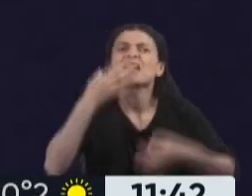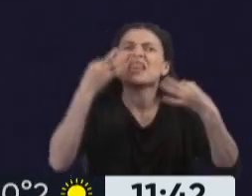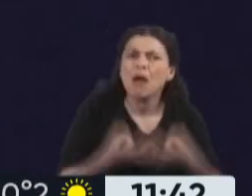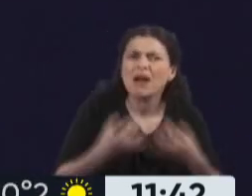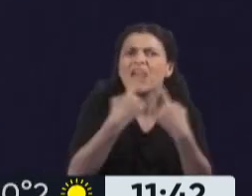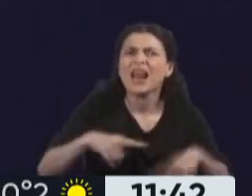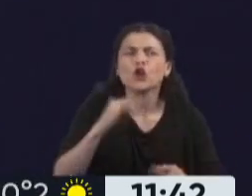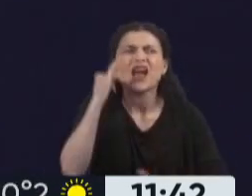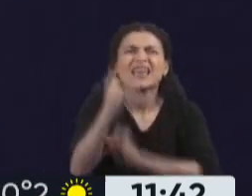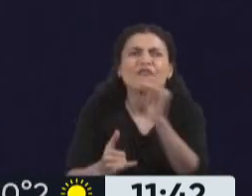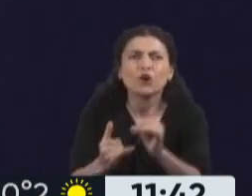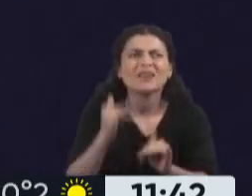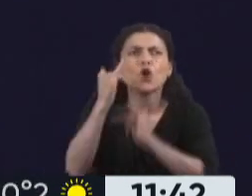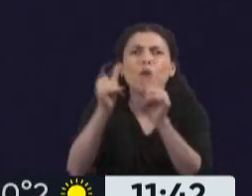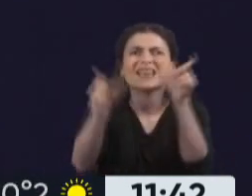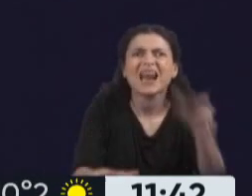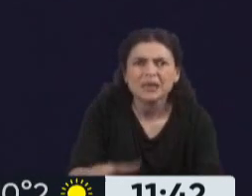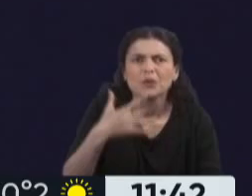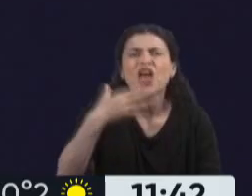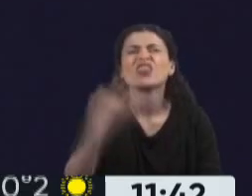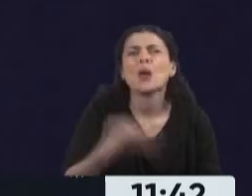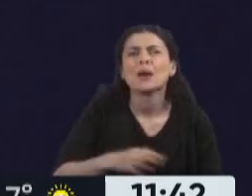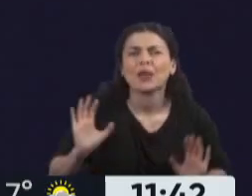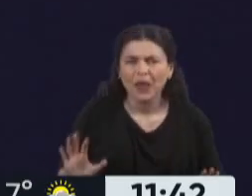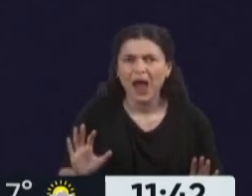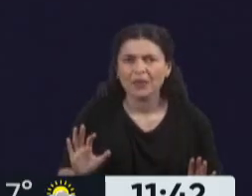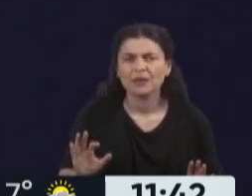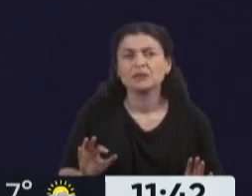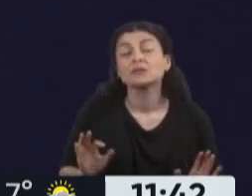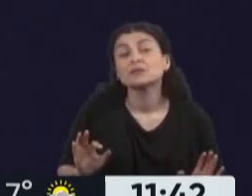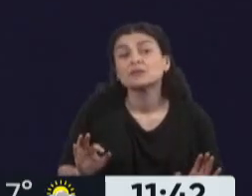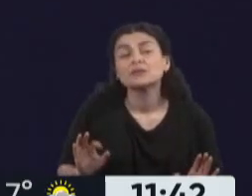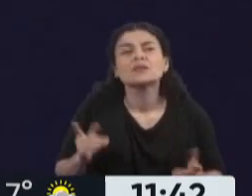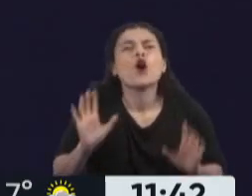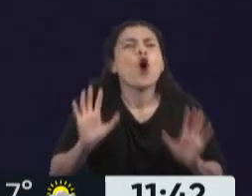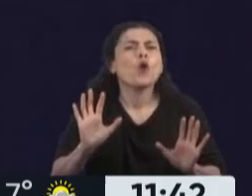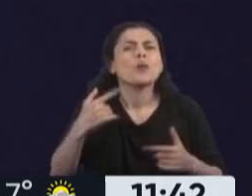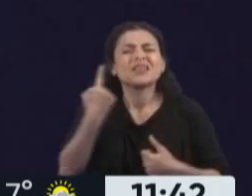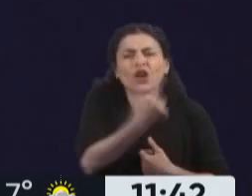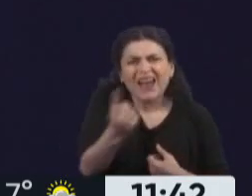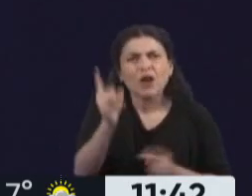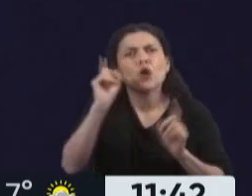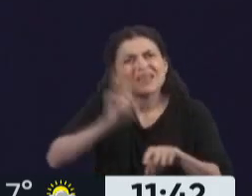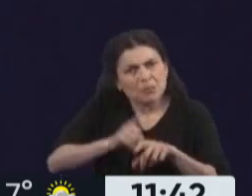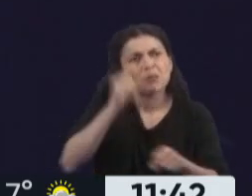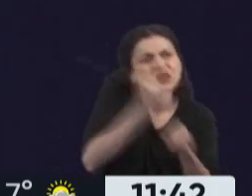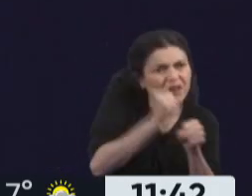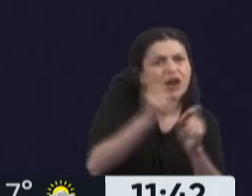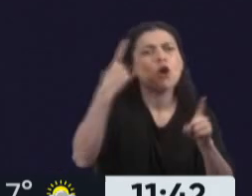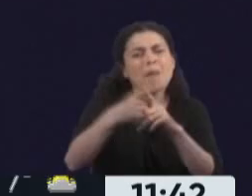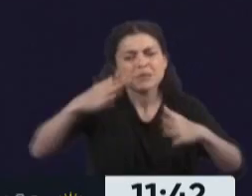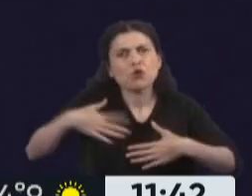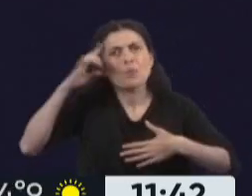con sinceridad y con la verdad, que no significa que uno pueda tener libremente una opinión en contra de lo que uno hace, pero